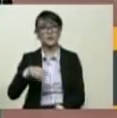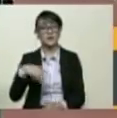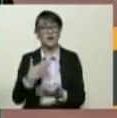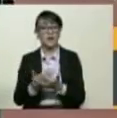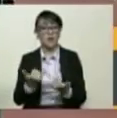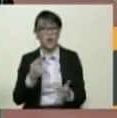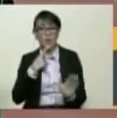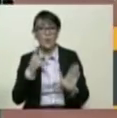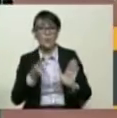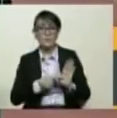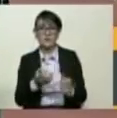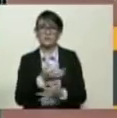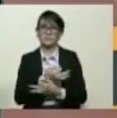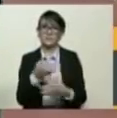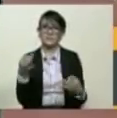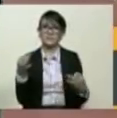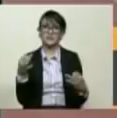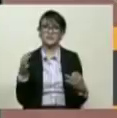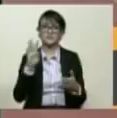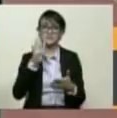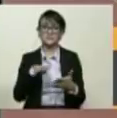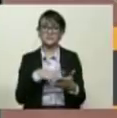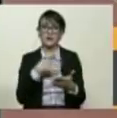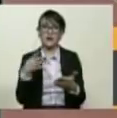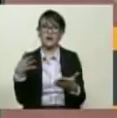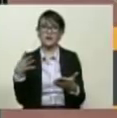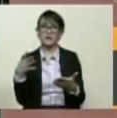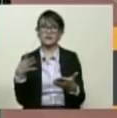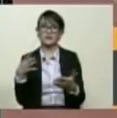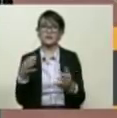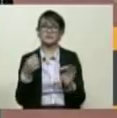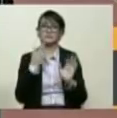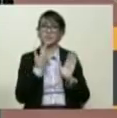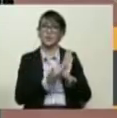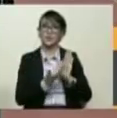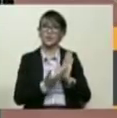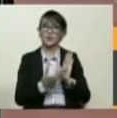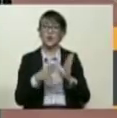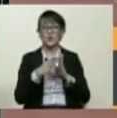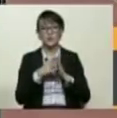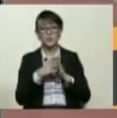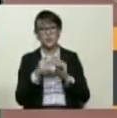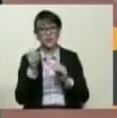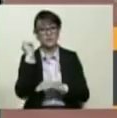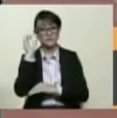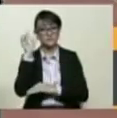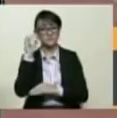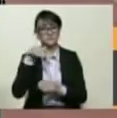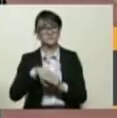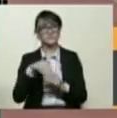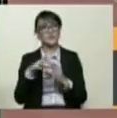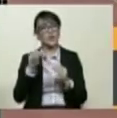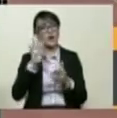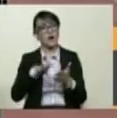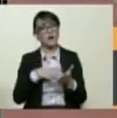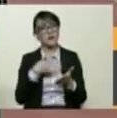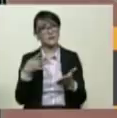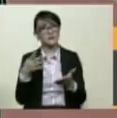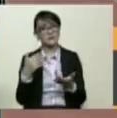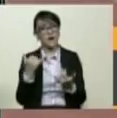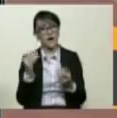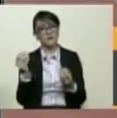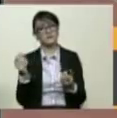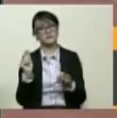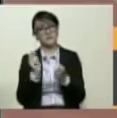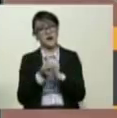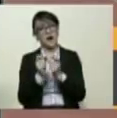venido cumpliendo de manera estricta la agenda que nos habíamos planteado. Como en toda campaña electoral, toda agenda tiene cambios de última